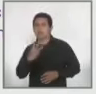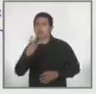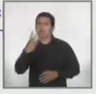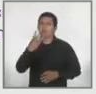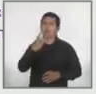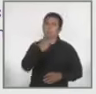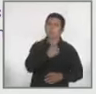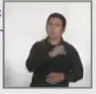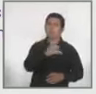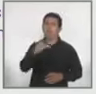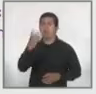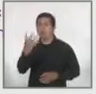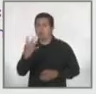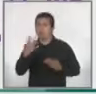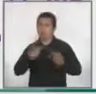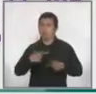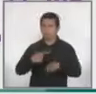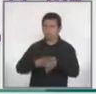1 casos.